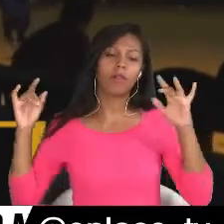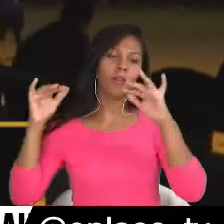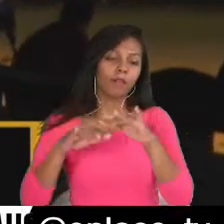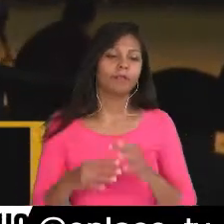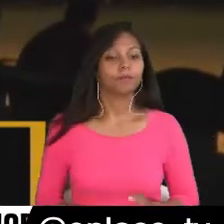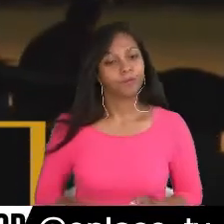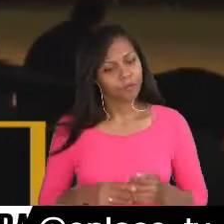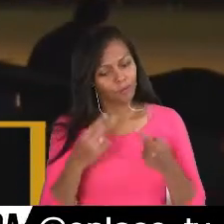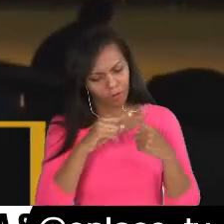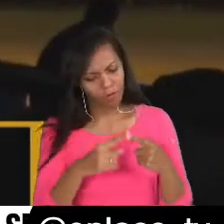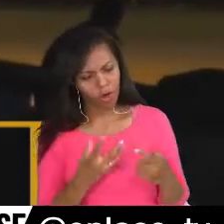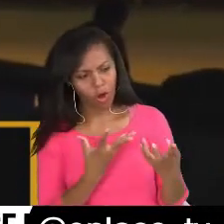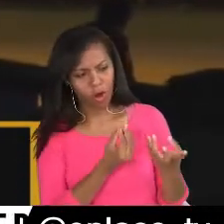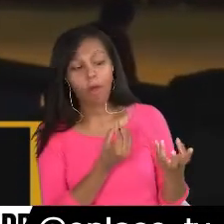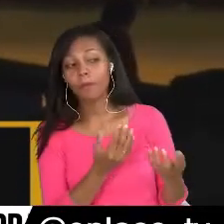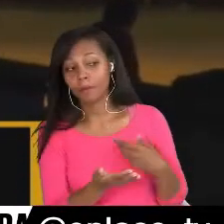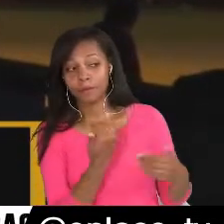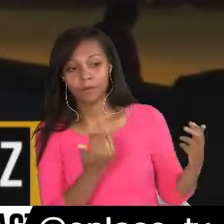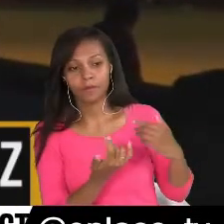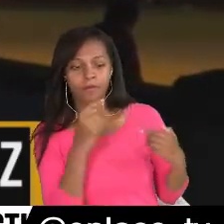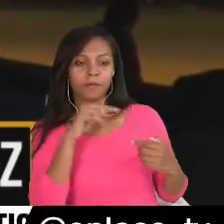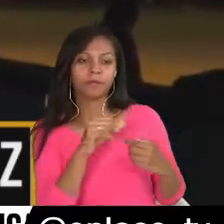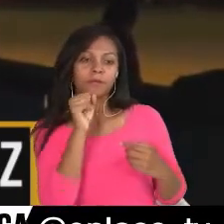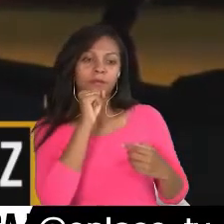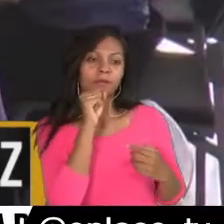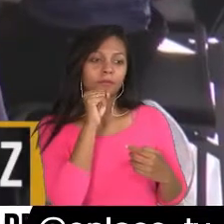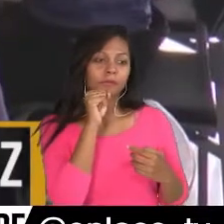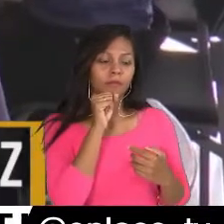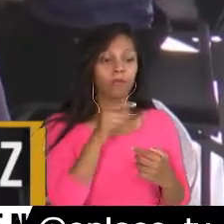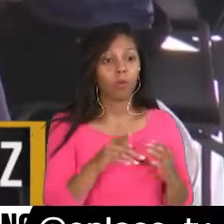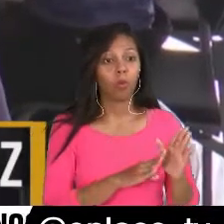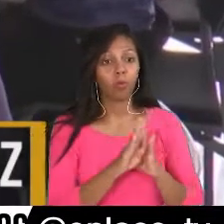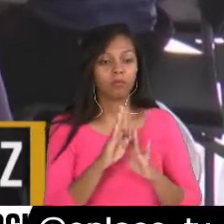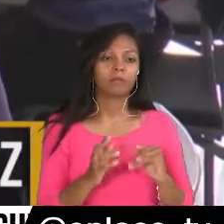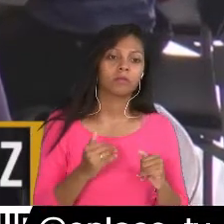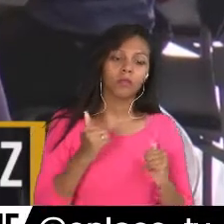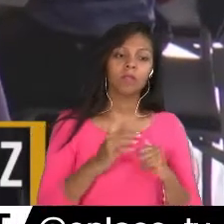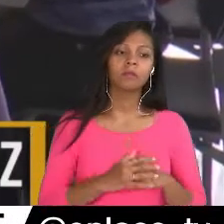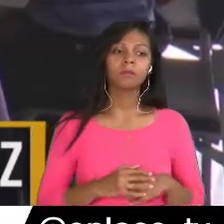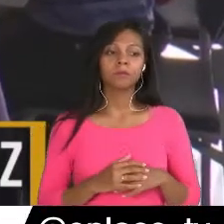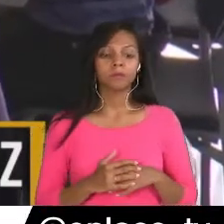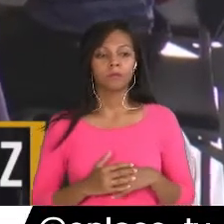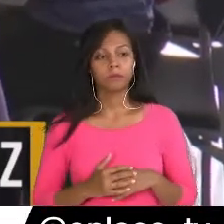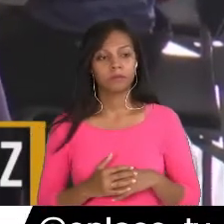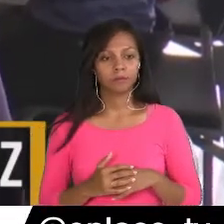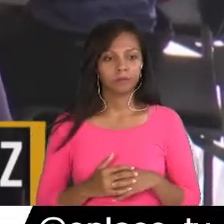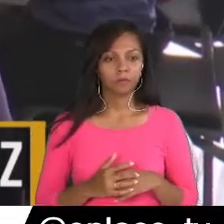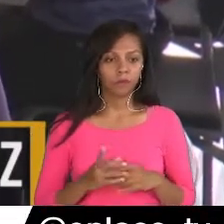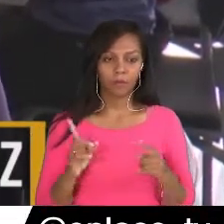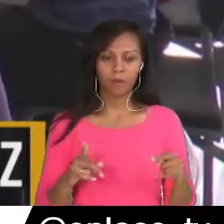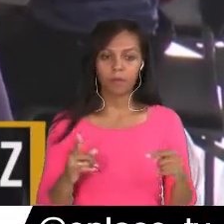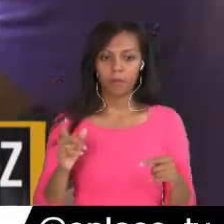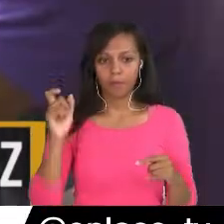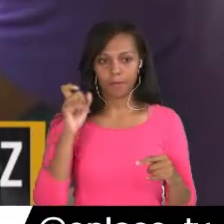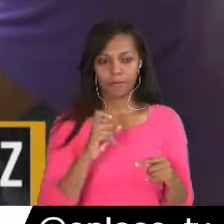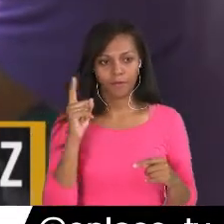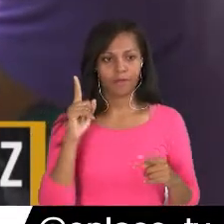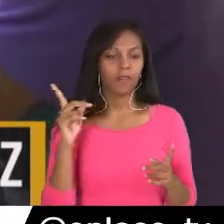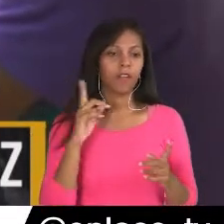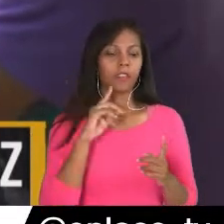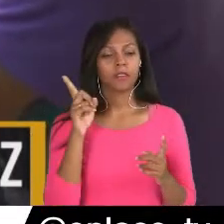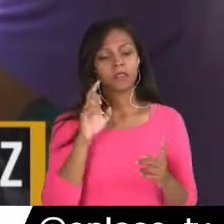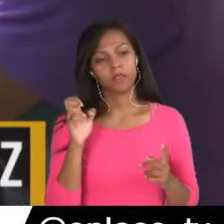varios jugadores de acá, de Barranca Bermeja, de la categoría avanzados. Entre ellos ya está, también vamos con el maestro internacional Sebastián